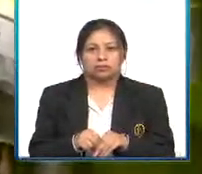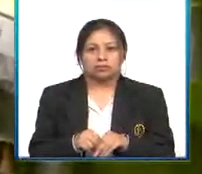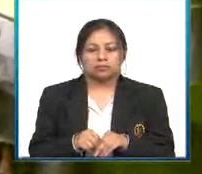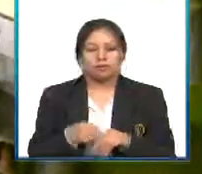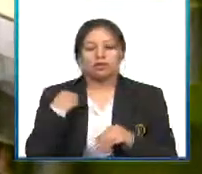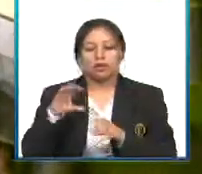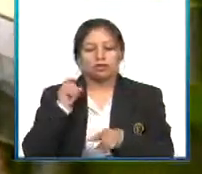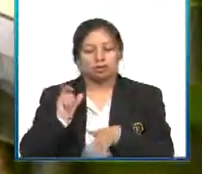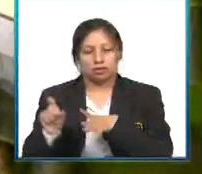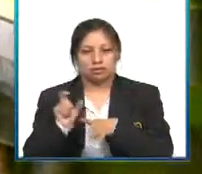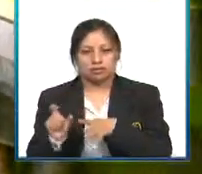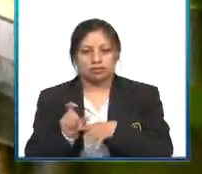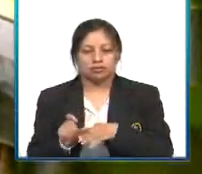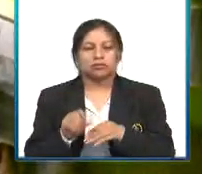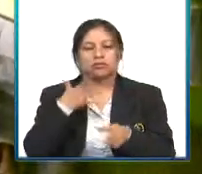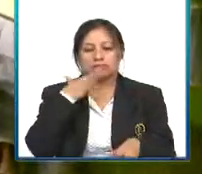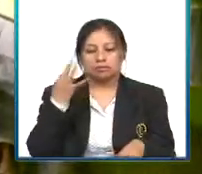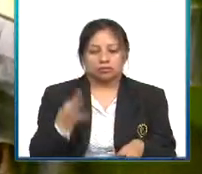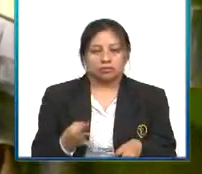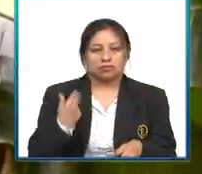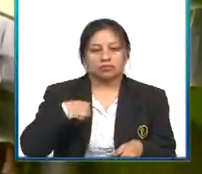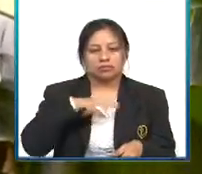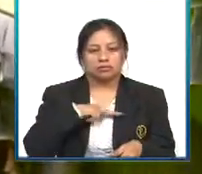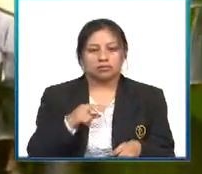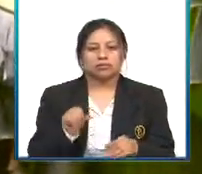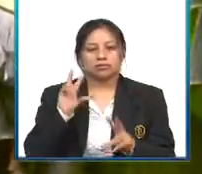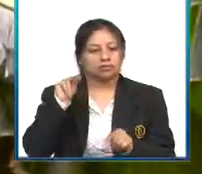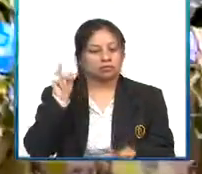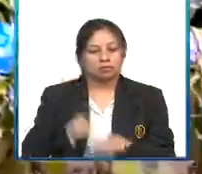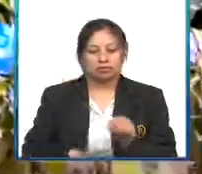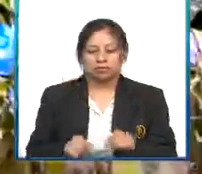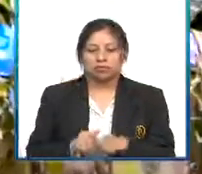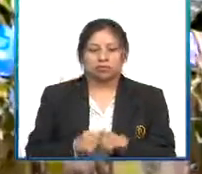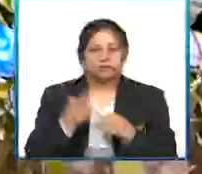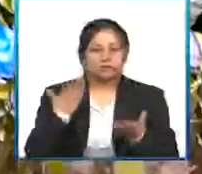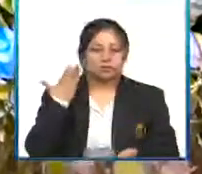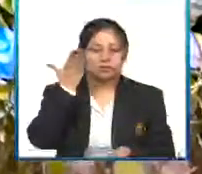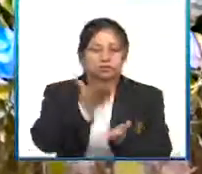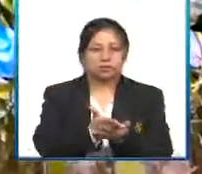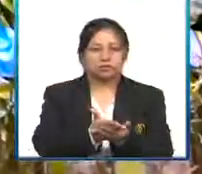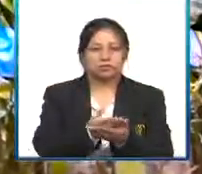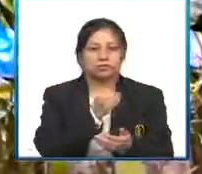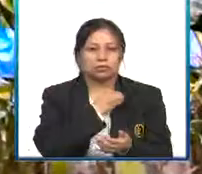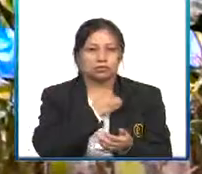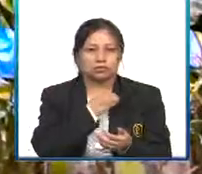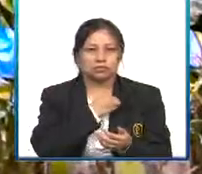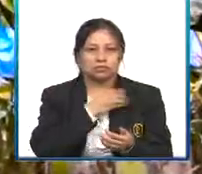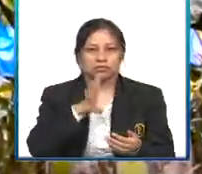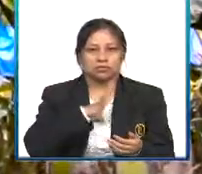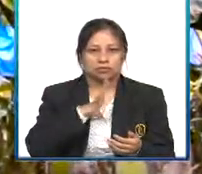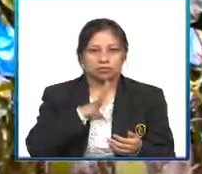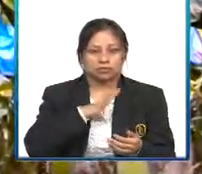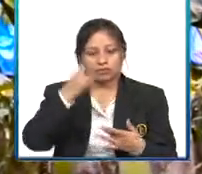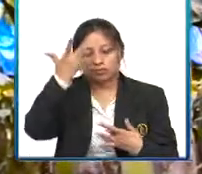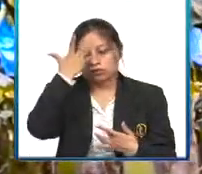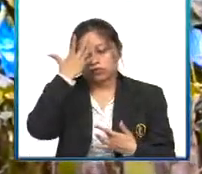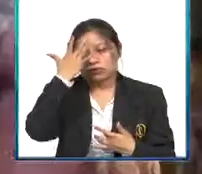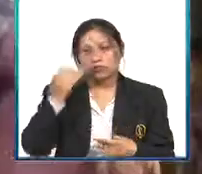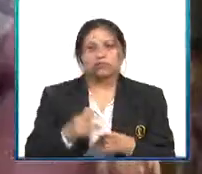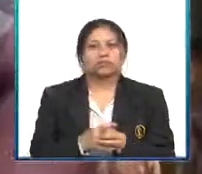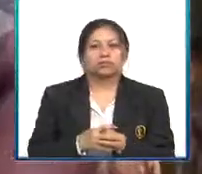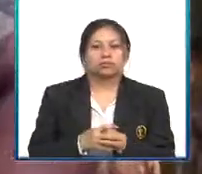de nuestros productos. Y la verdad, si nosotros no llevamos eso de querer detener esas